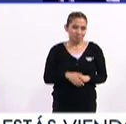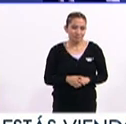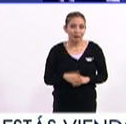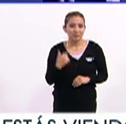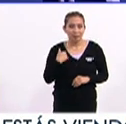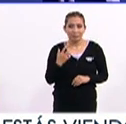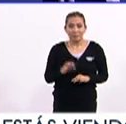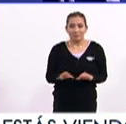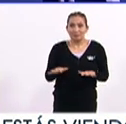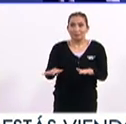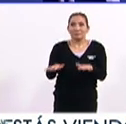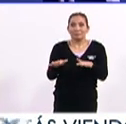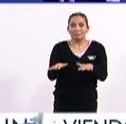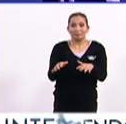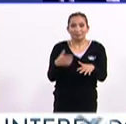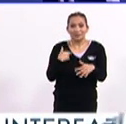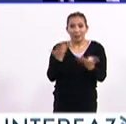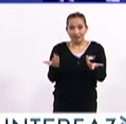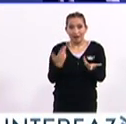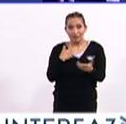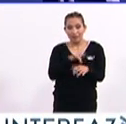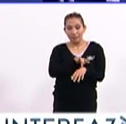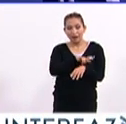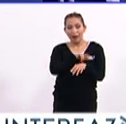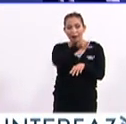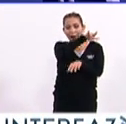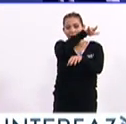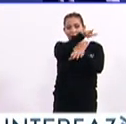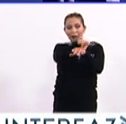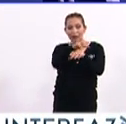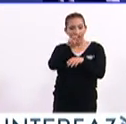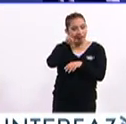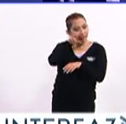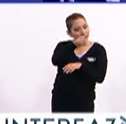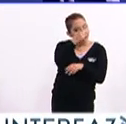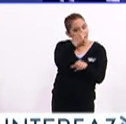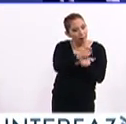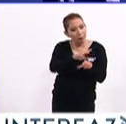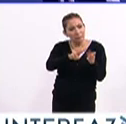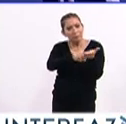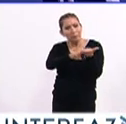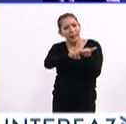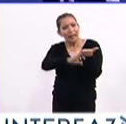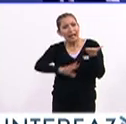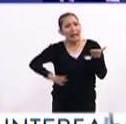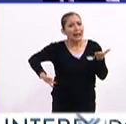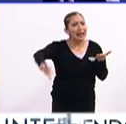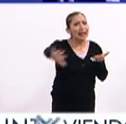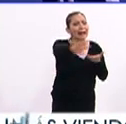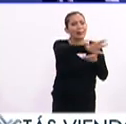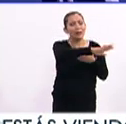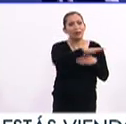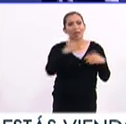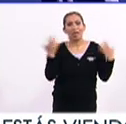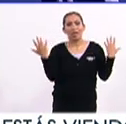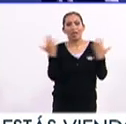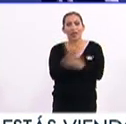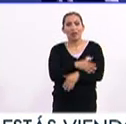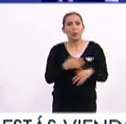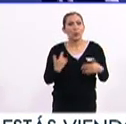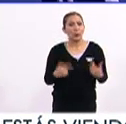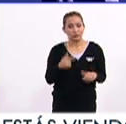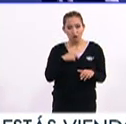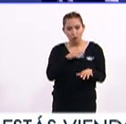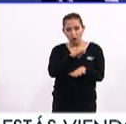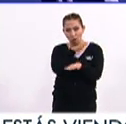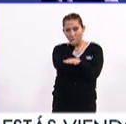Fue impactante porque al aterrizar el avión, lo primero que ves es todo verde, todo verde. Entonces, desde